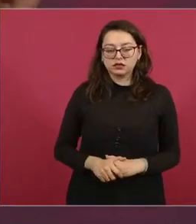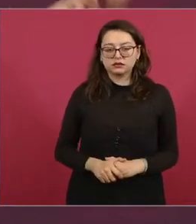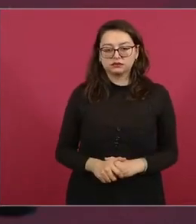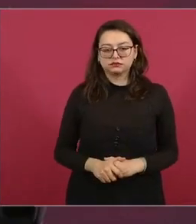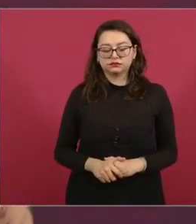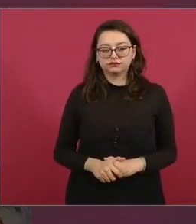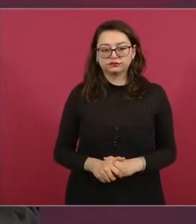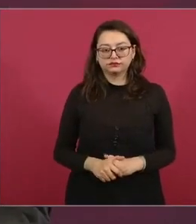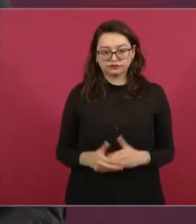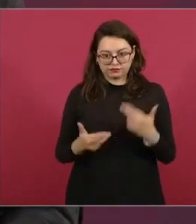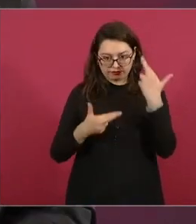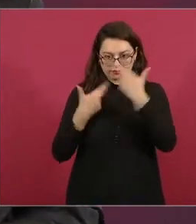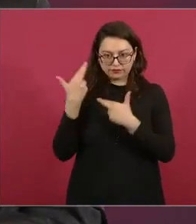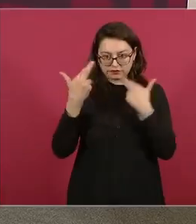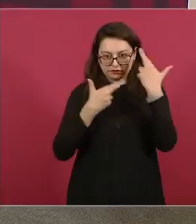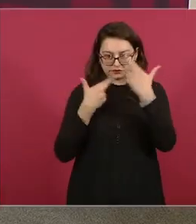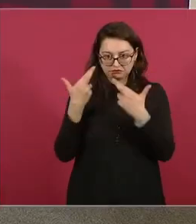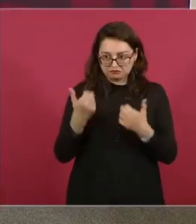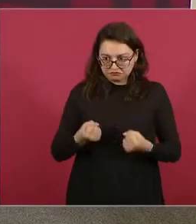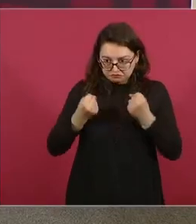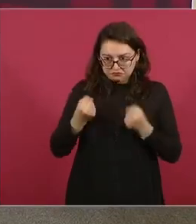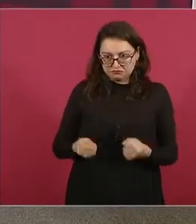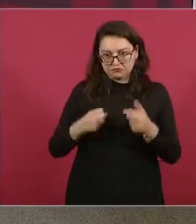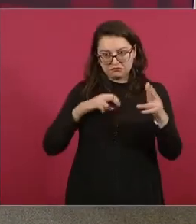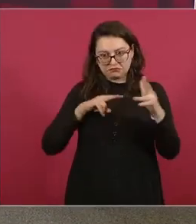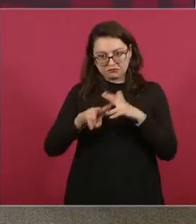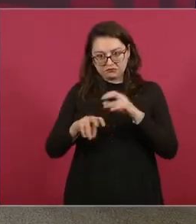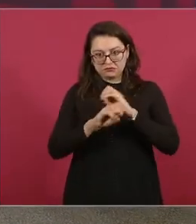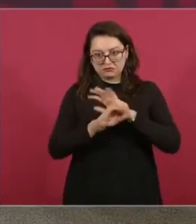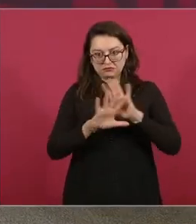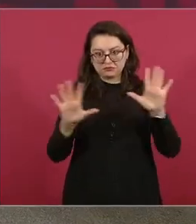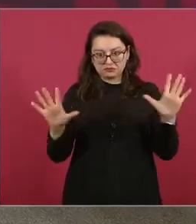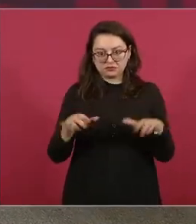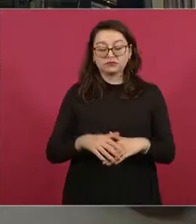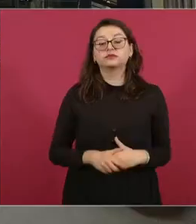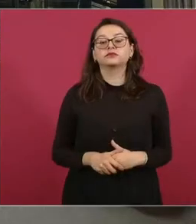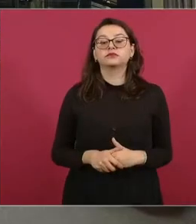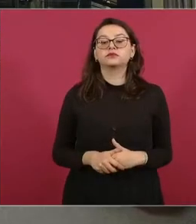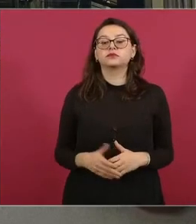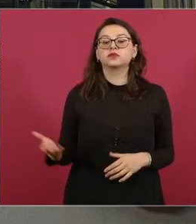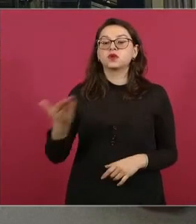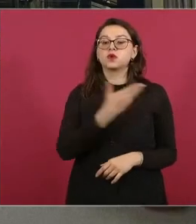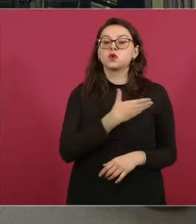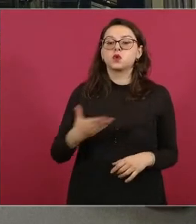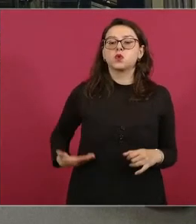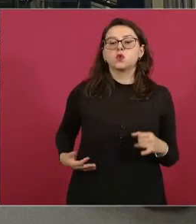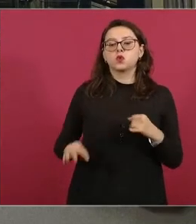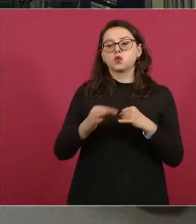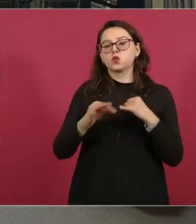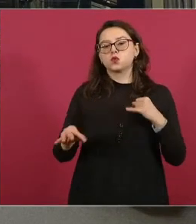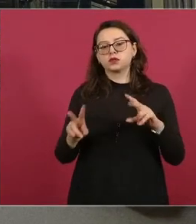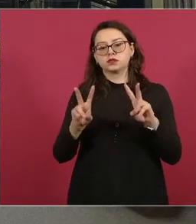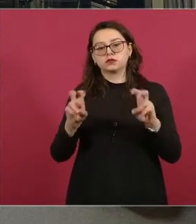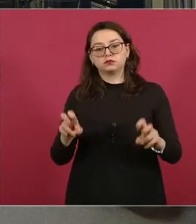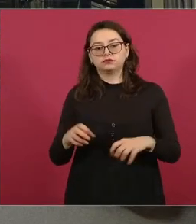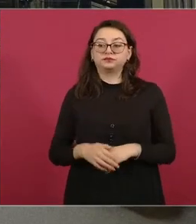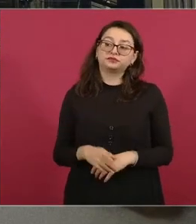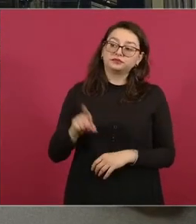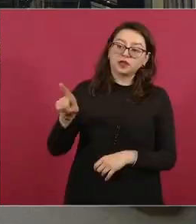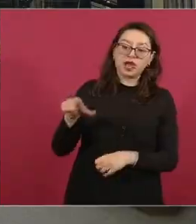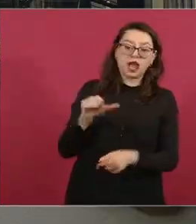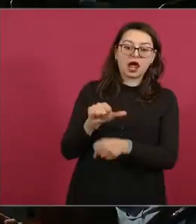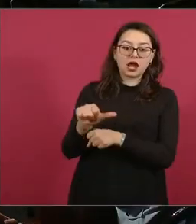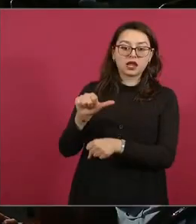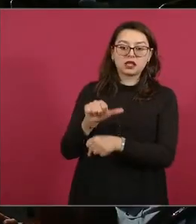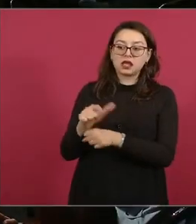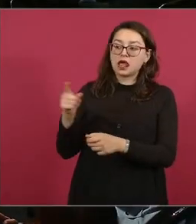para garantizar la transparencia. Presidente, ya por último preguntarle sobre las elecciones en Argentina, pues